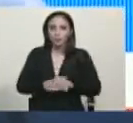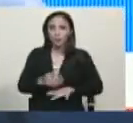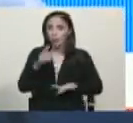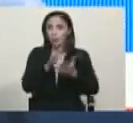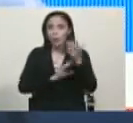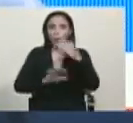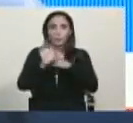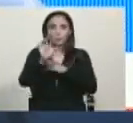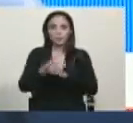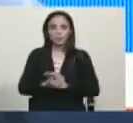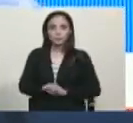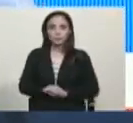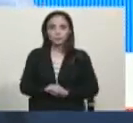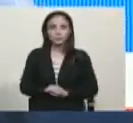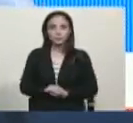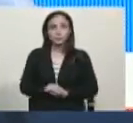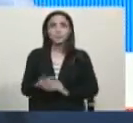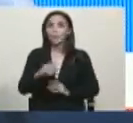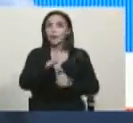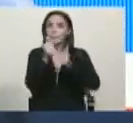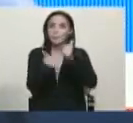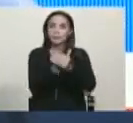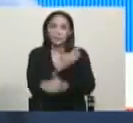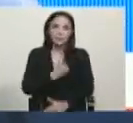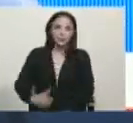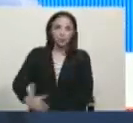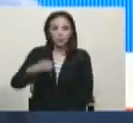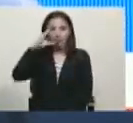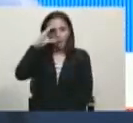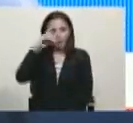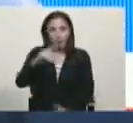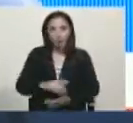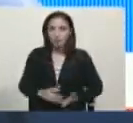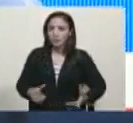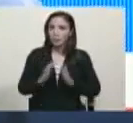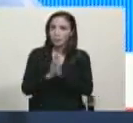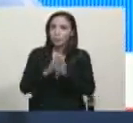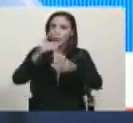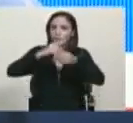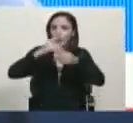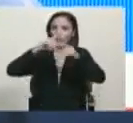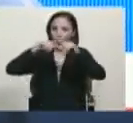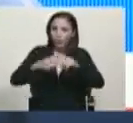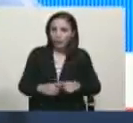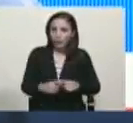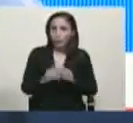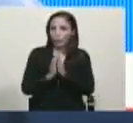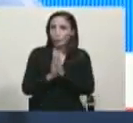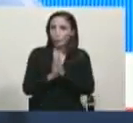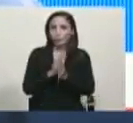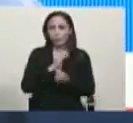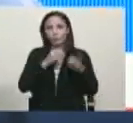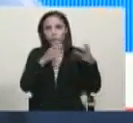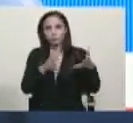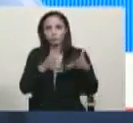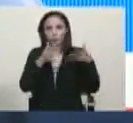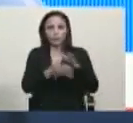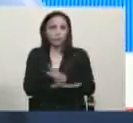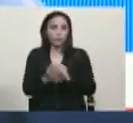país. Señora vicepresidenta, yo quisiera que usted nos diera algunos datos, algunas